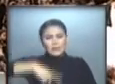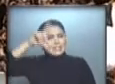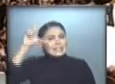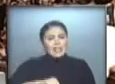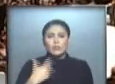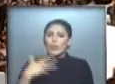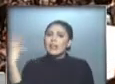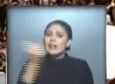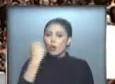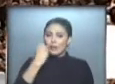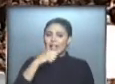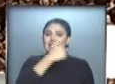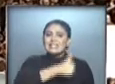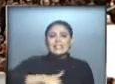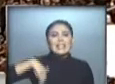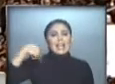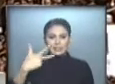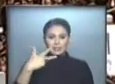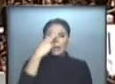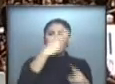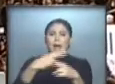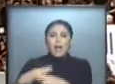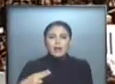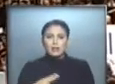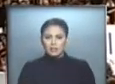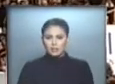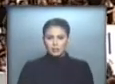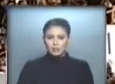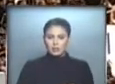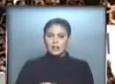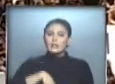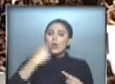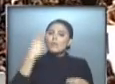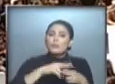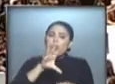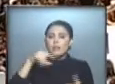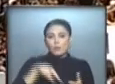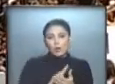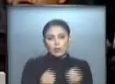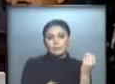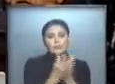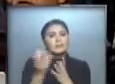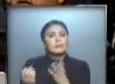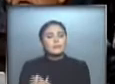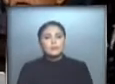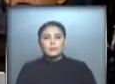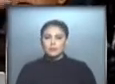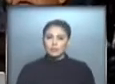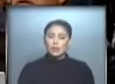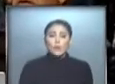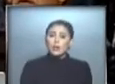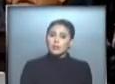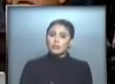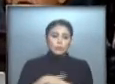la recuperación de más de 63 parques que ha reabierto la provincia de Buenos Aires, que haya creado. Y para